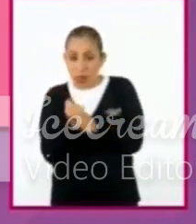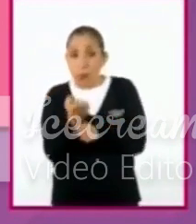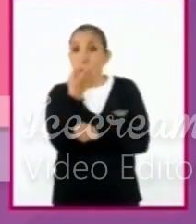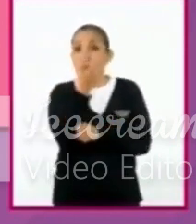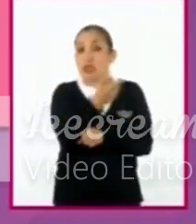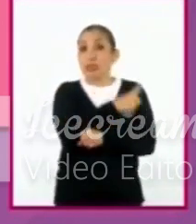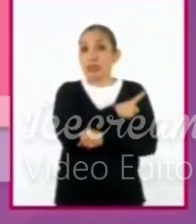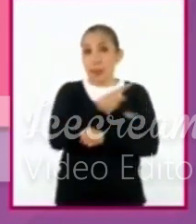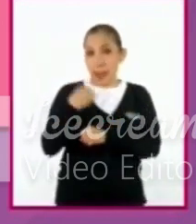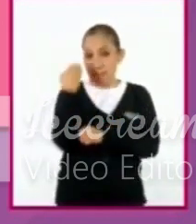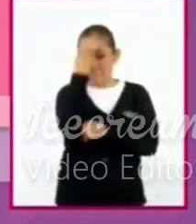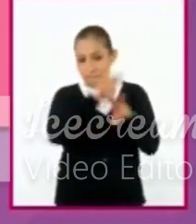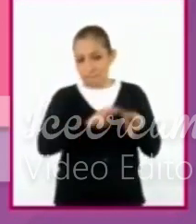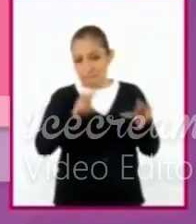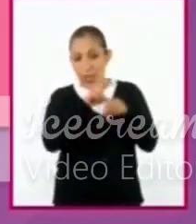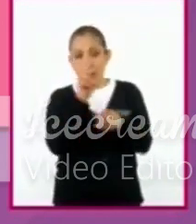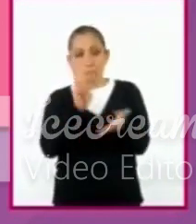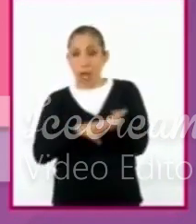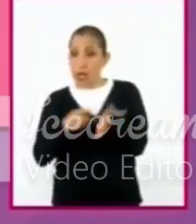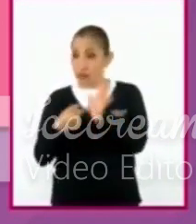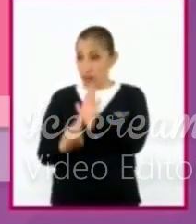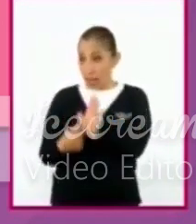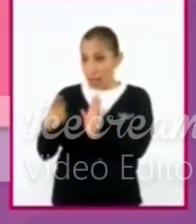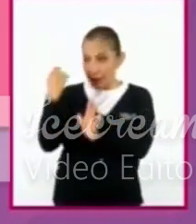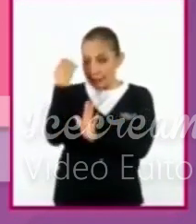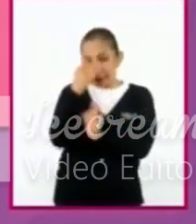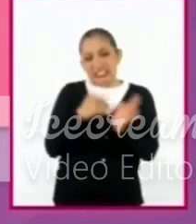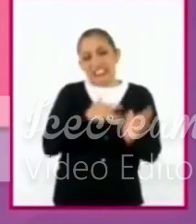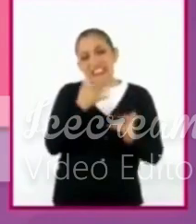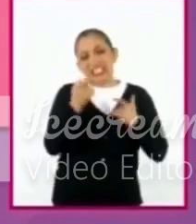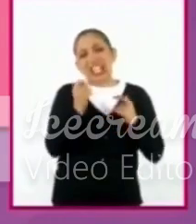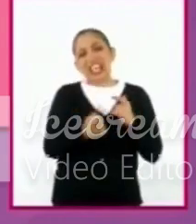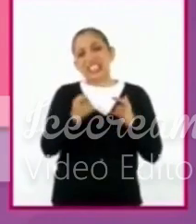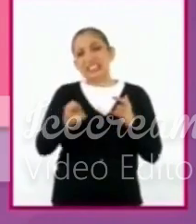ello deben ser analizadas, validadas e interpretadas.